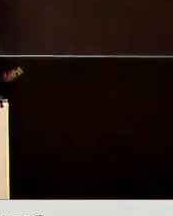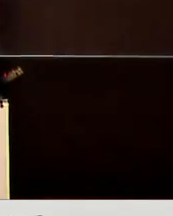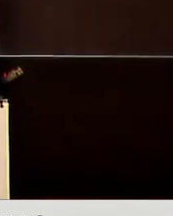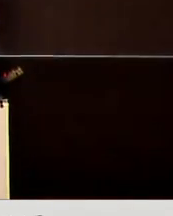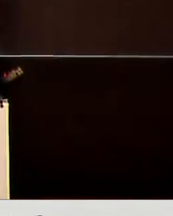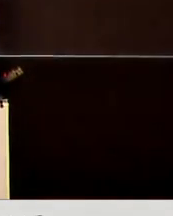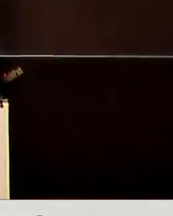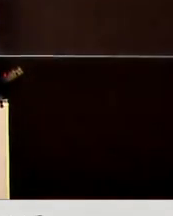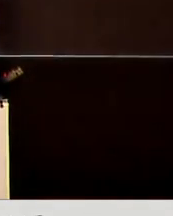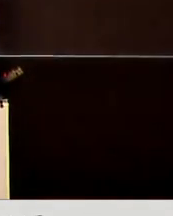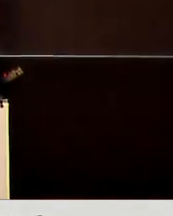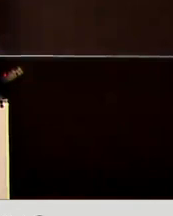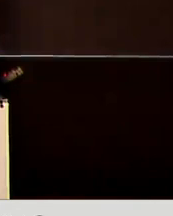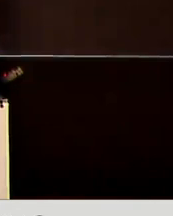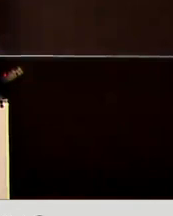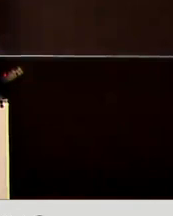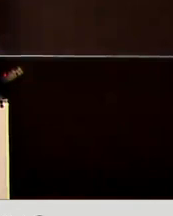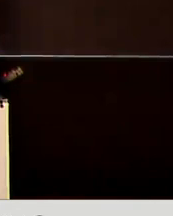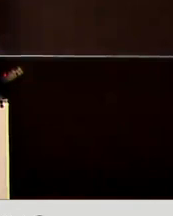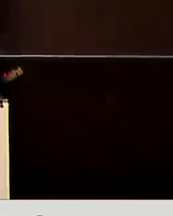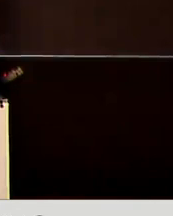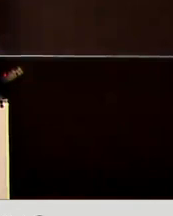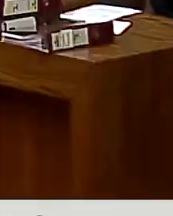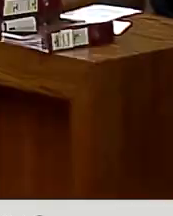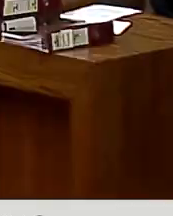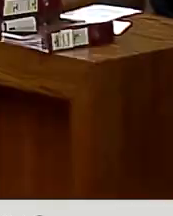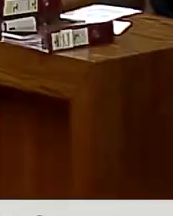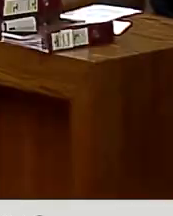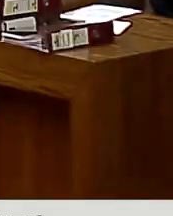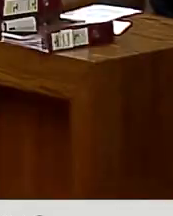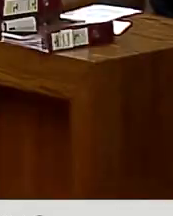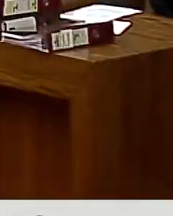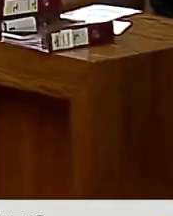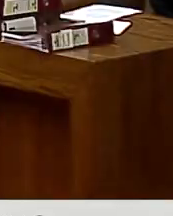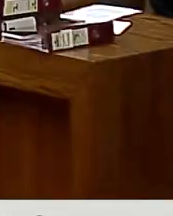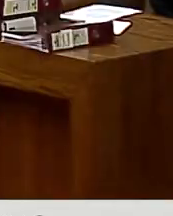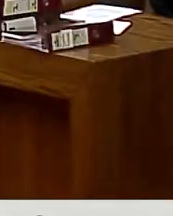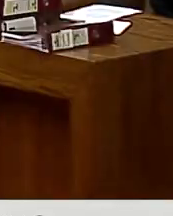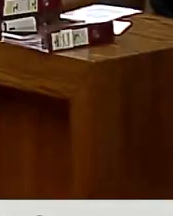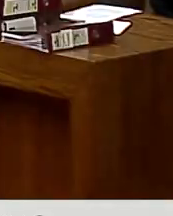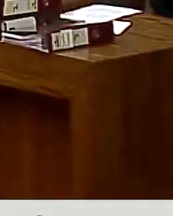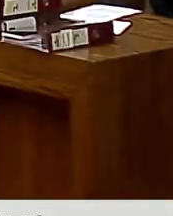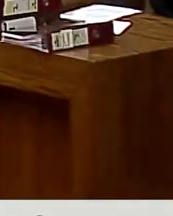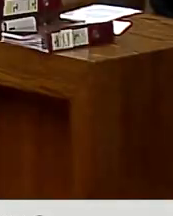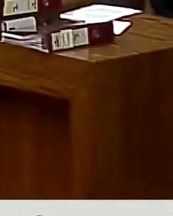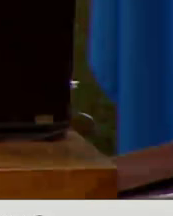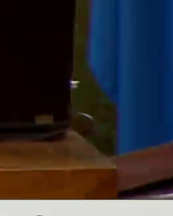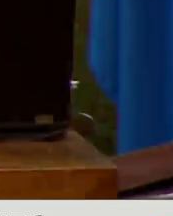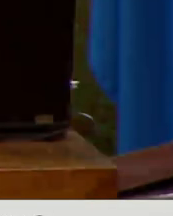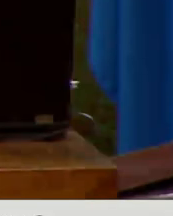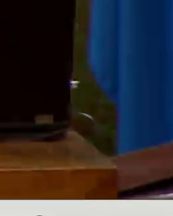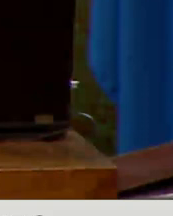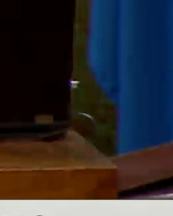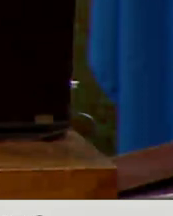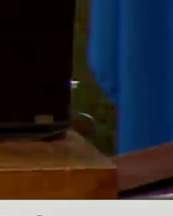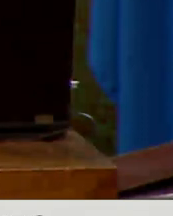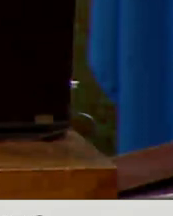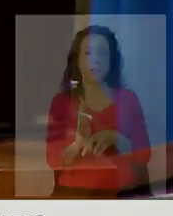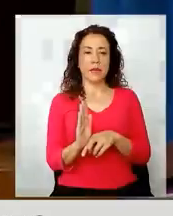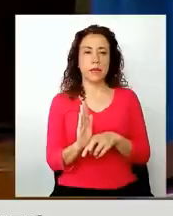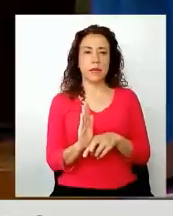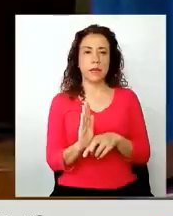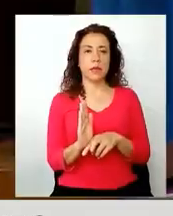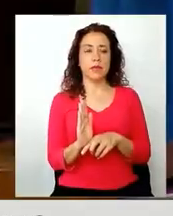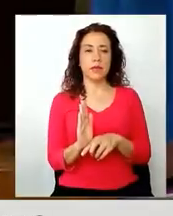Pro secretario dará lectura su título proyecto resolución número 860 de los diputados